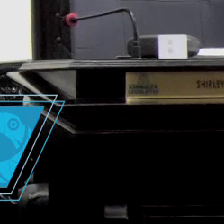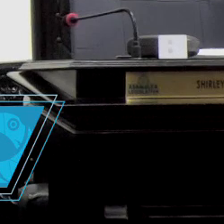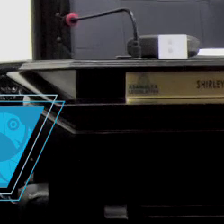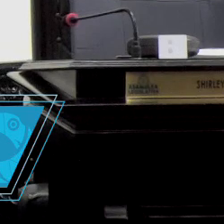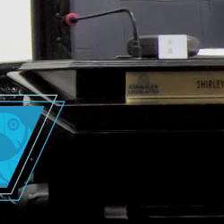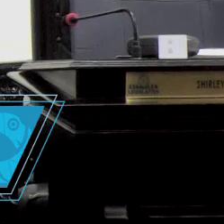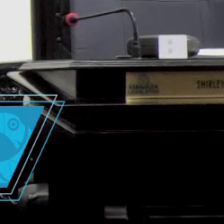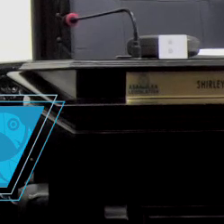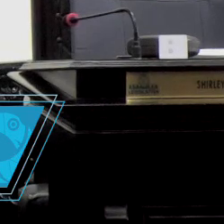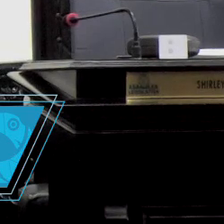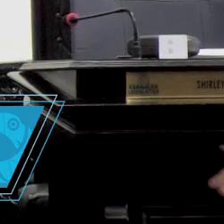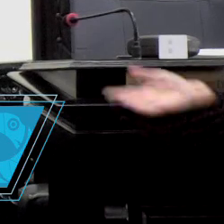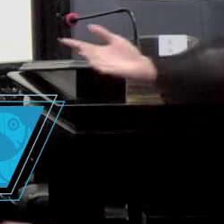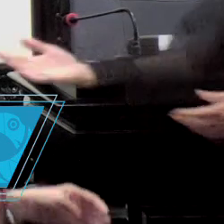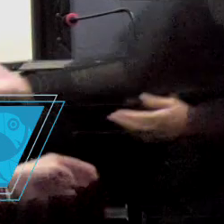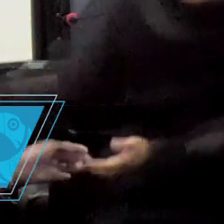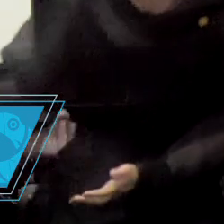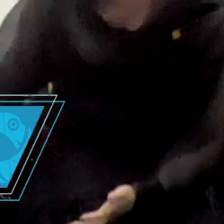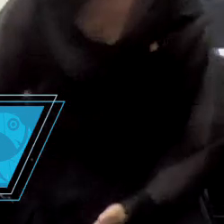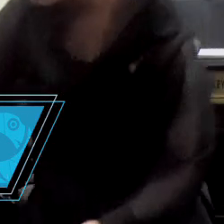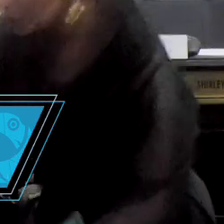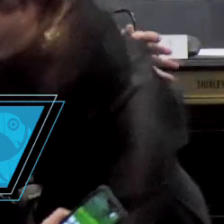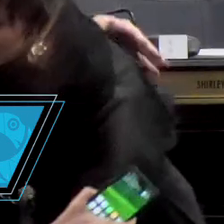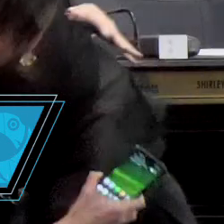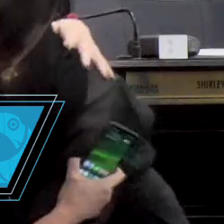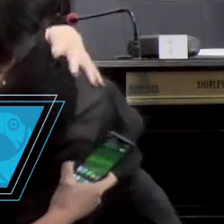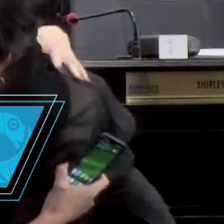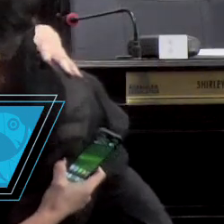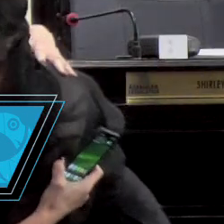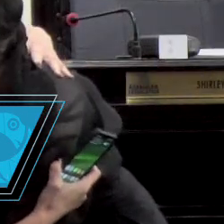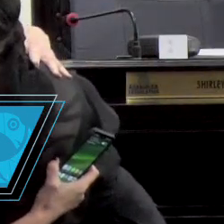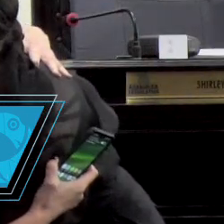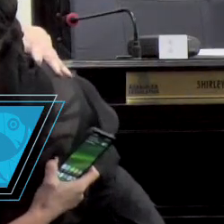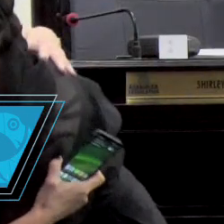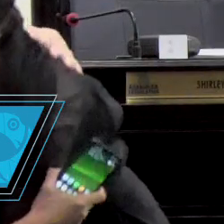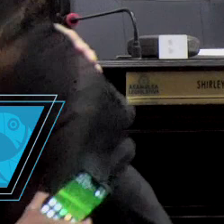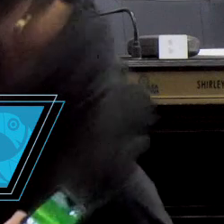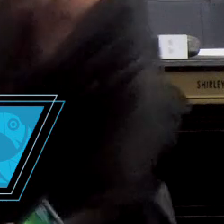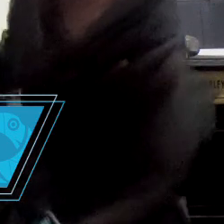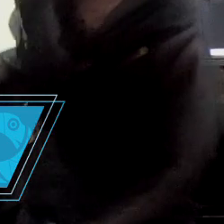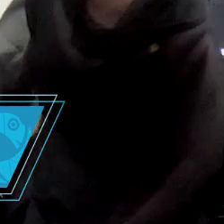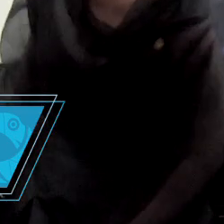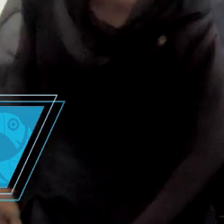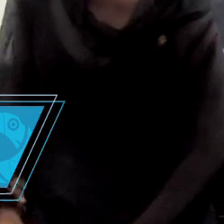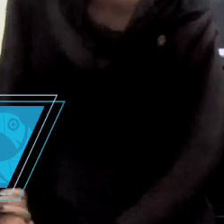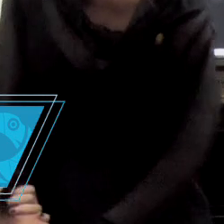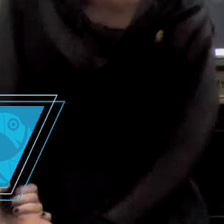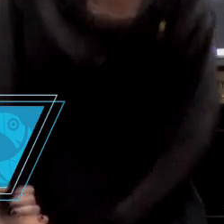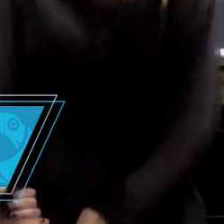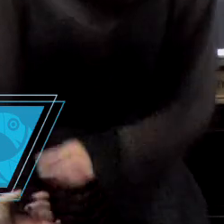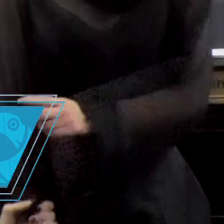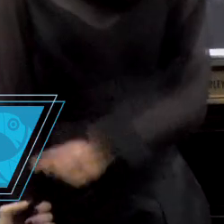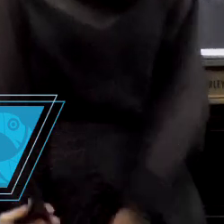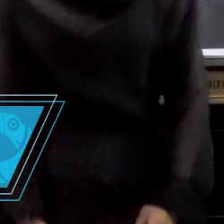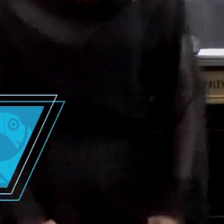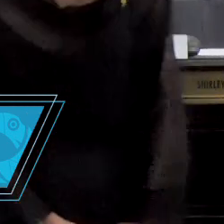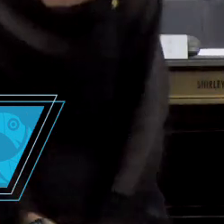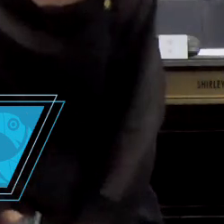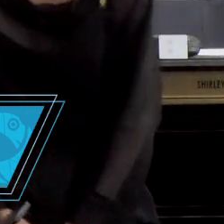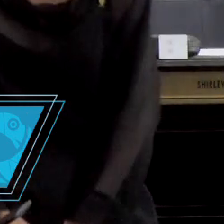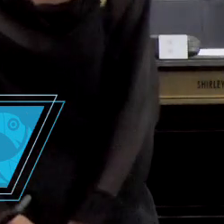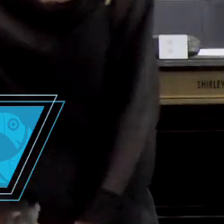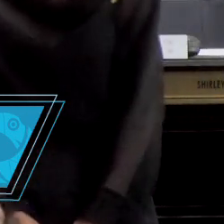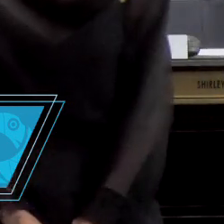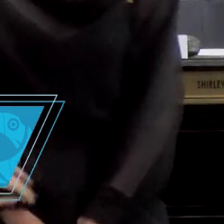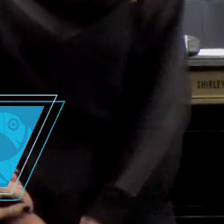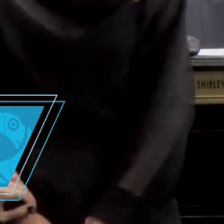segunda. Bueno, buenas tardes. Buenas tardes. Coincido con José Carlos. Me parece